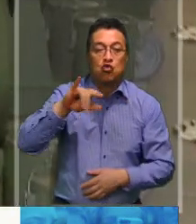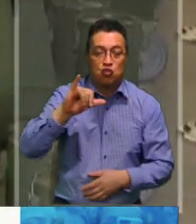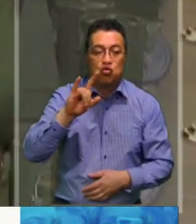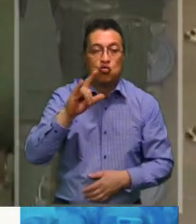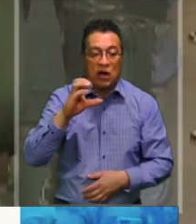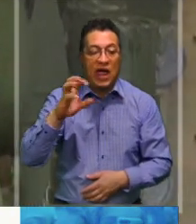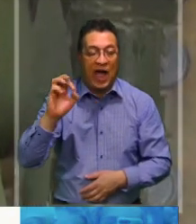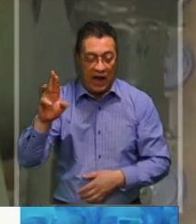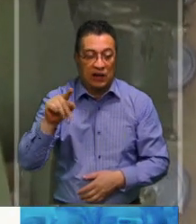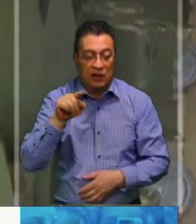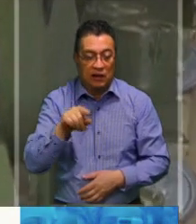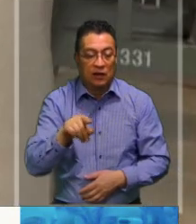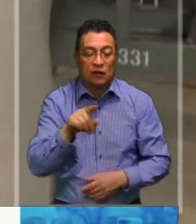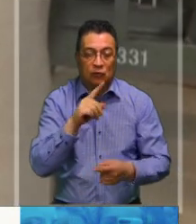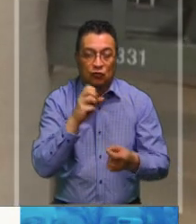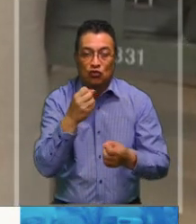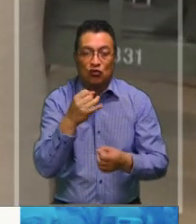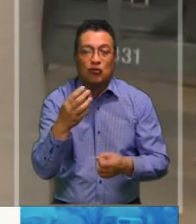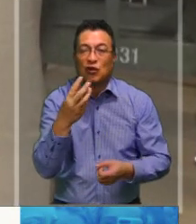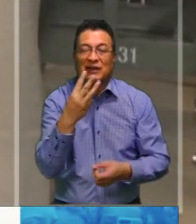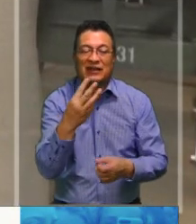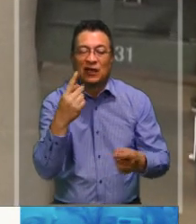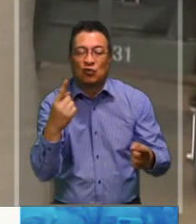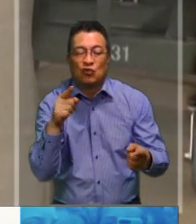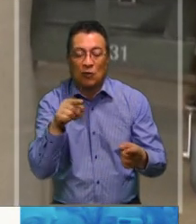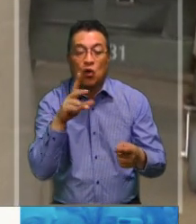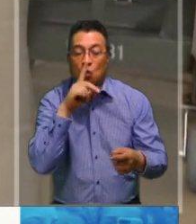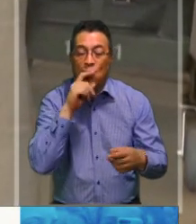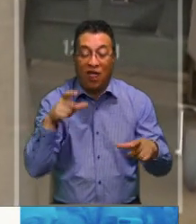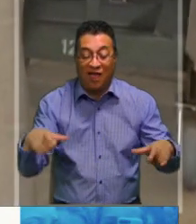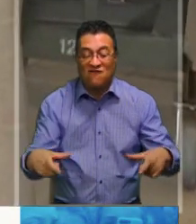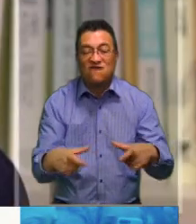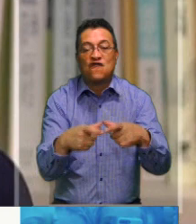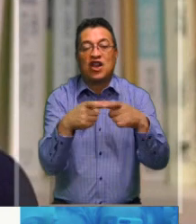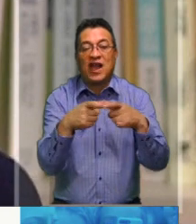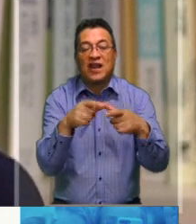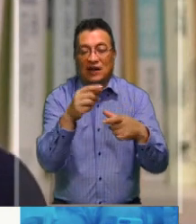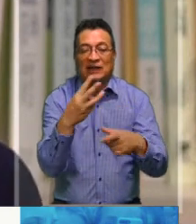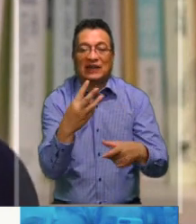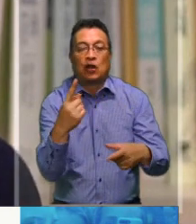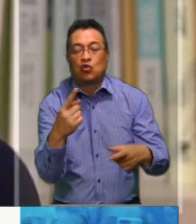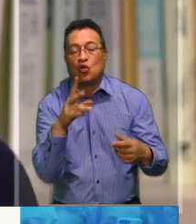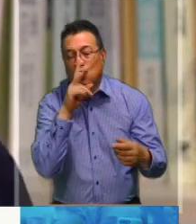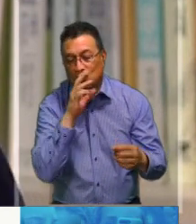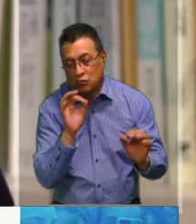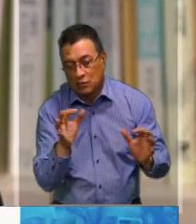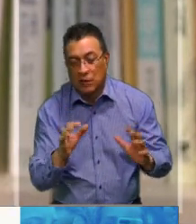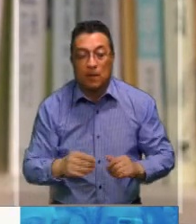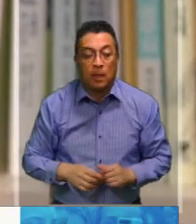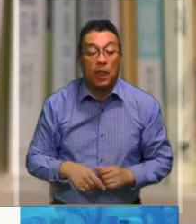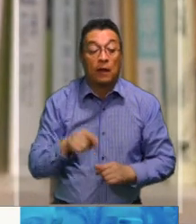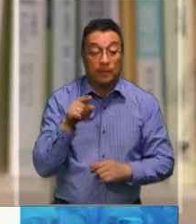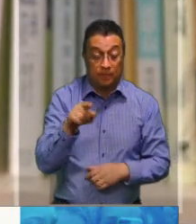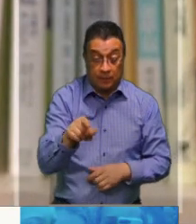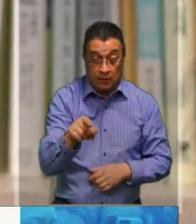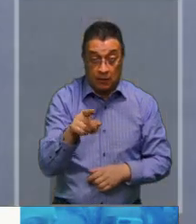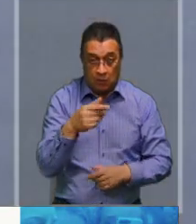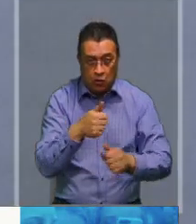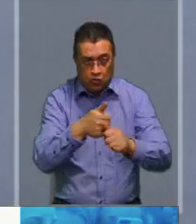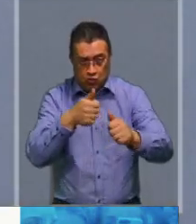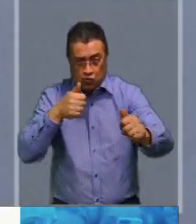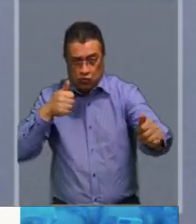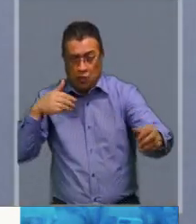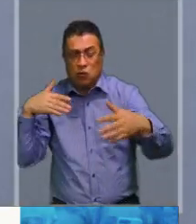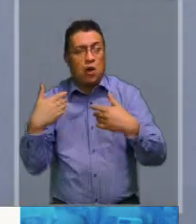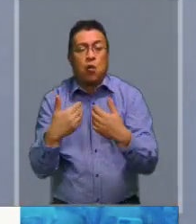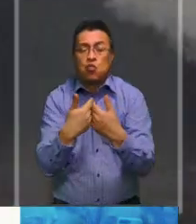identificadas como Hwasan 31, que significa volcán en coreano. La distancia lo hace capaz de atacar casi